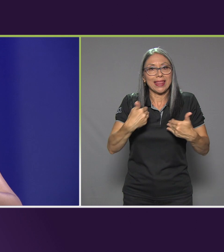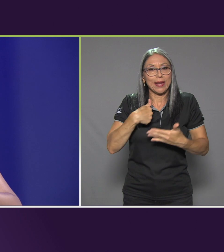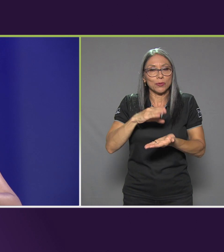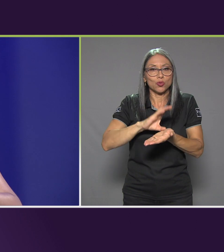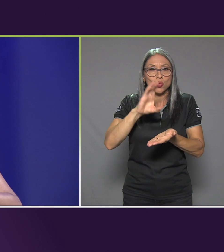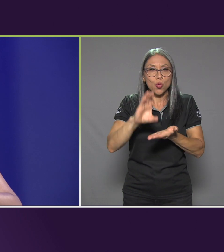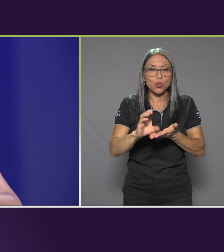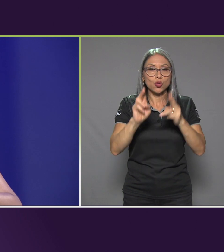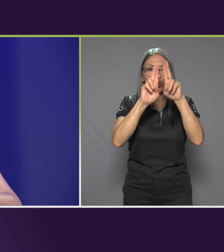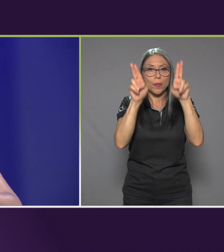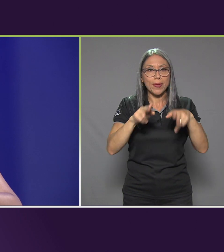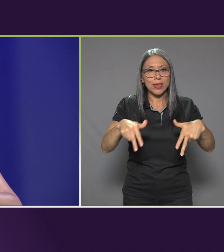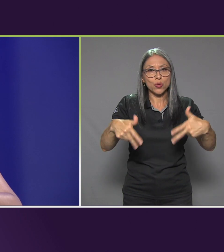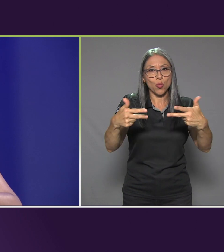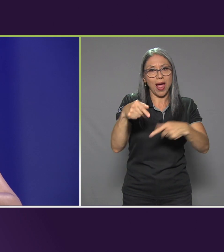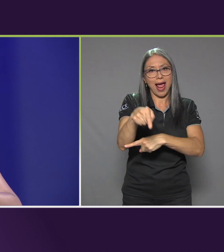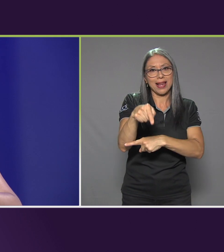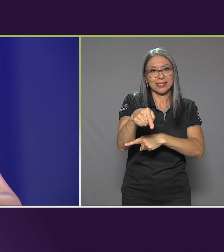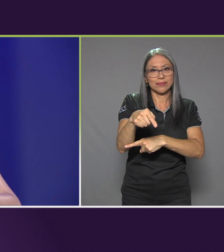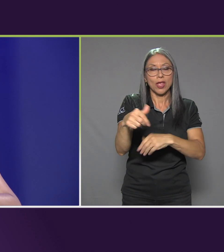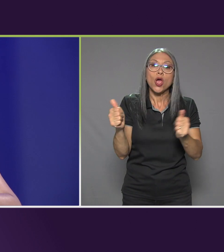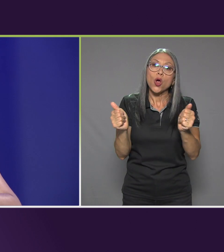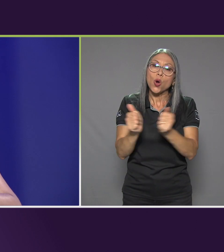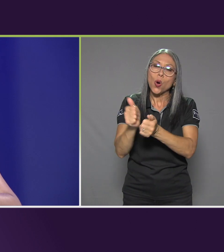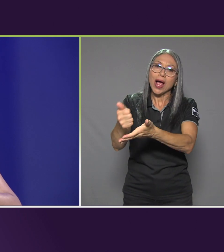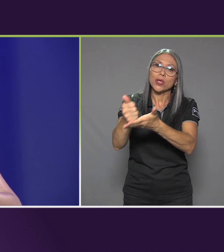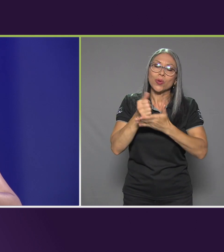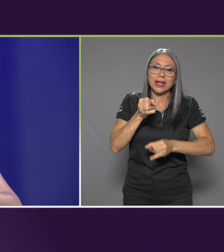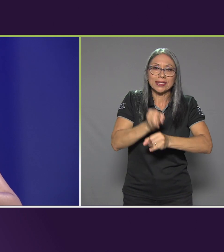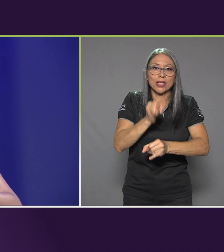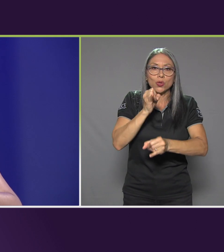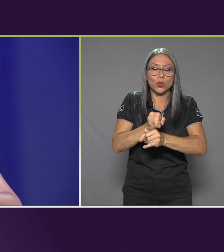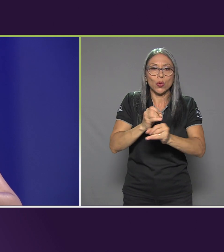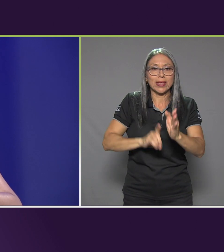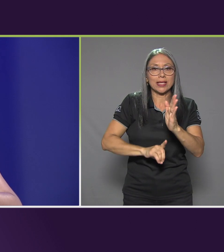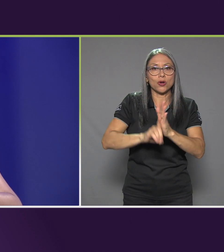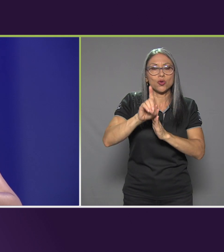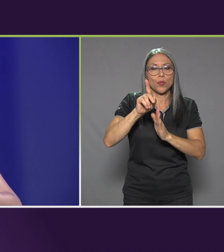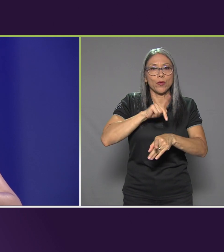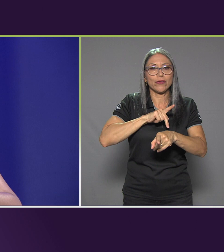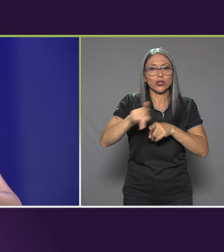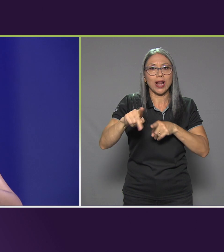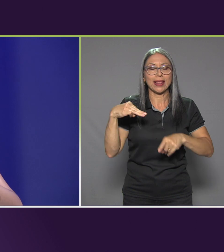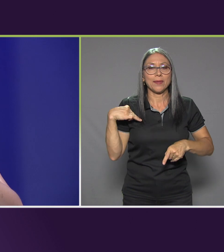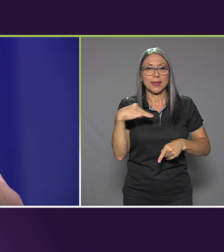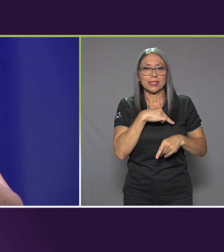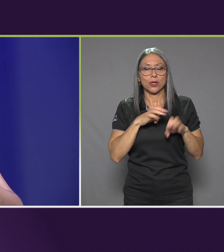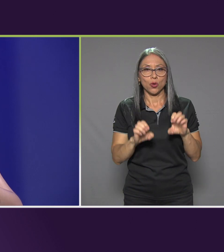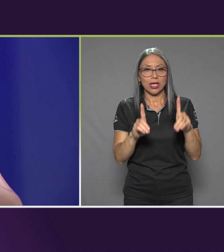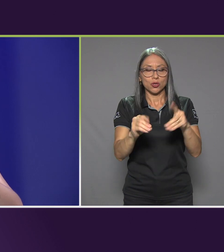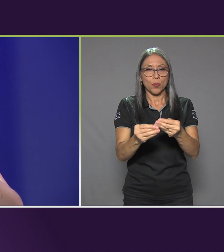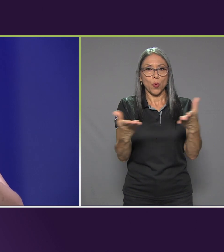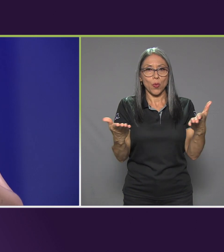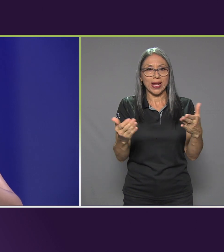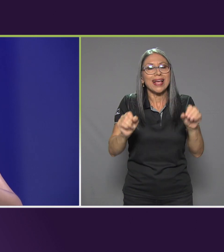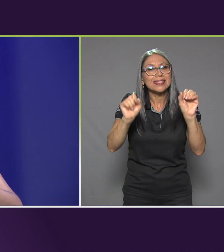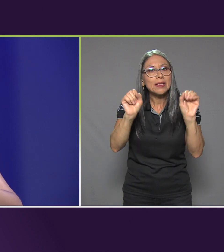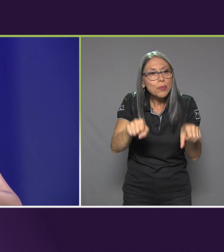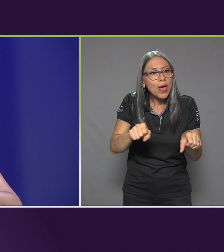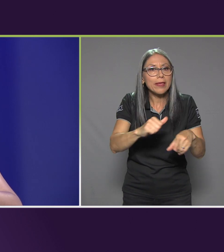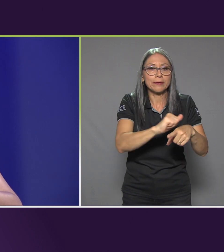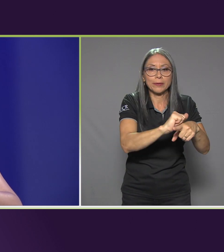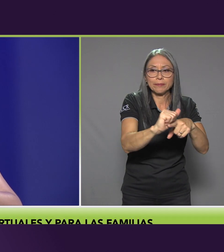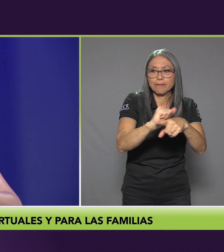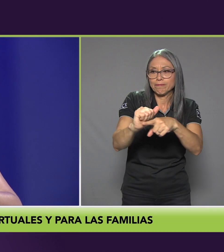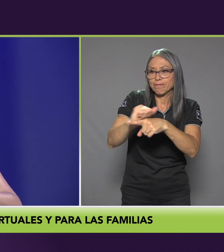virtuales donde nos permiten, con ayuda del Instituto de Desarrollo Profesional del Ministerio de Educación Pública, pues tener el acercamiento con el